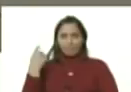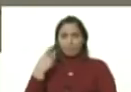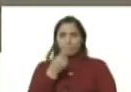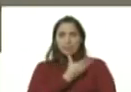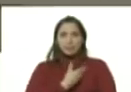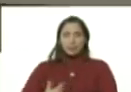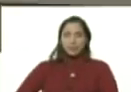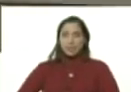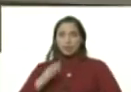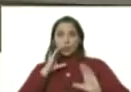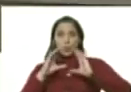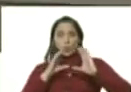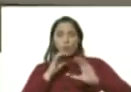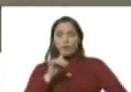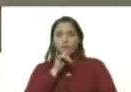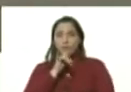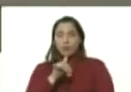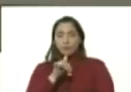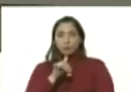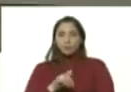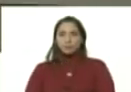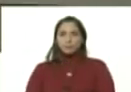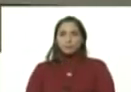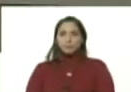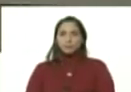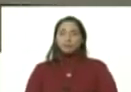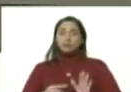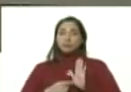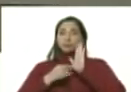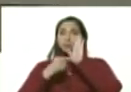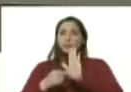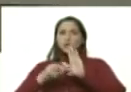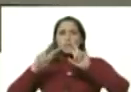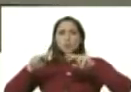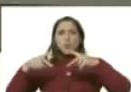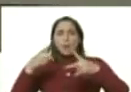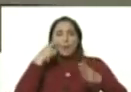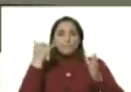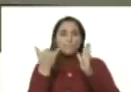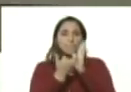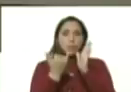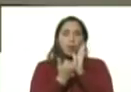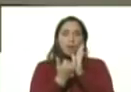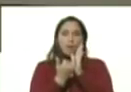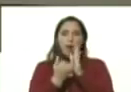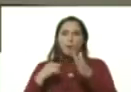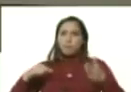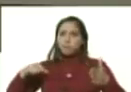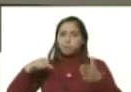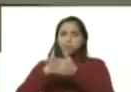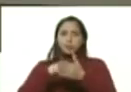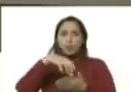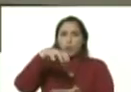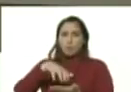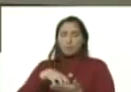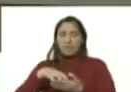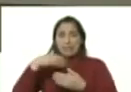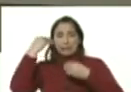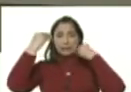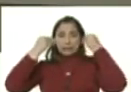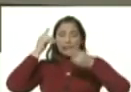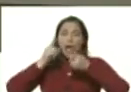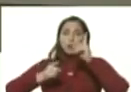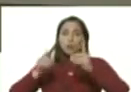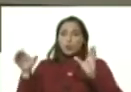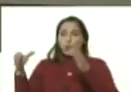para la comunicación y la información, Jorge Rodríguez, mostraba nuevas pruebas de estos planes golpistas, terroristas, por parte de algunos